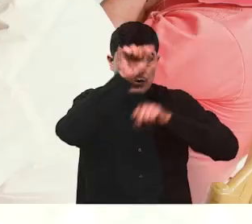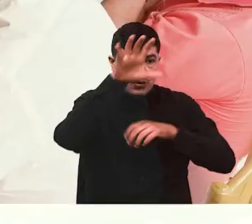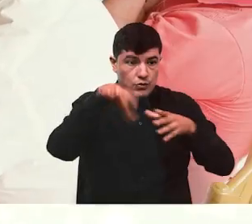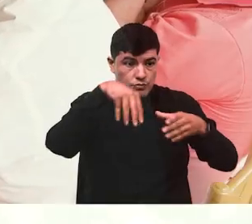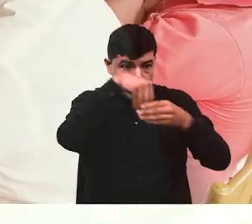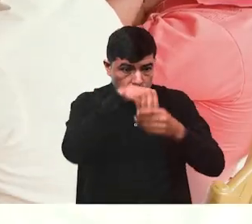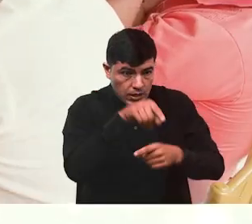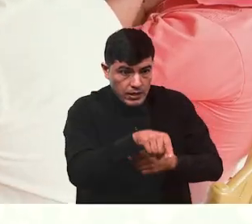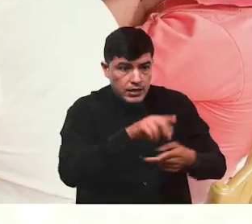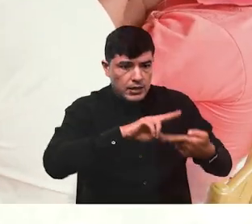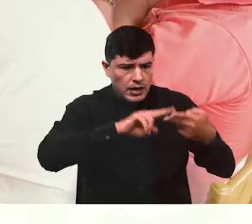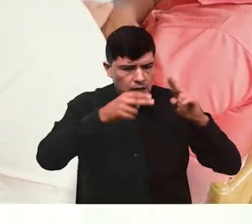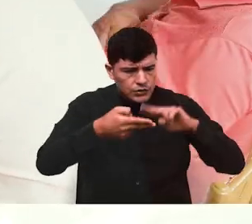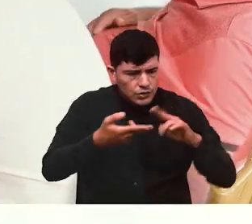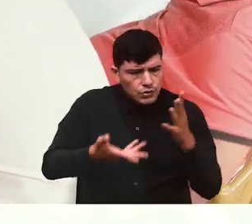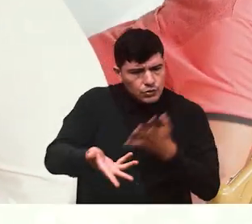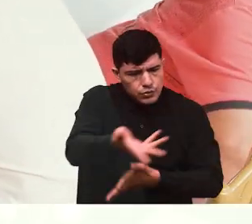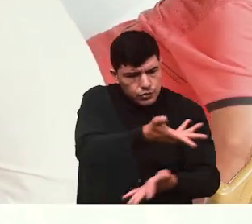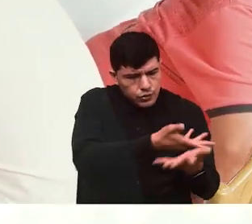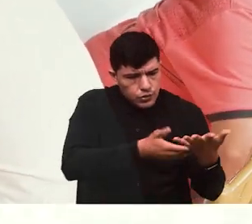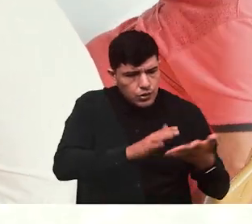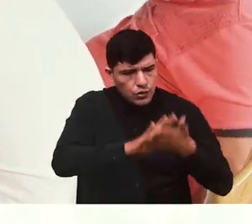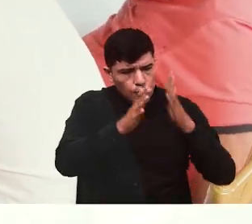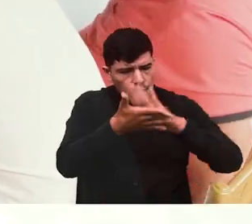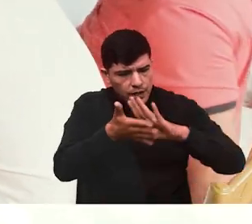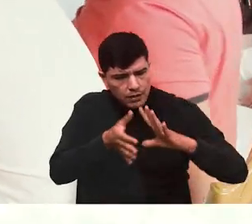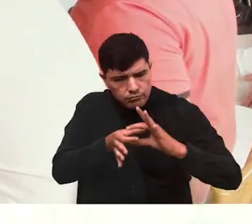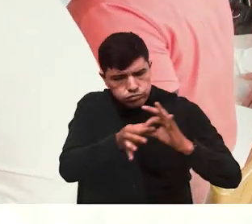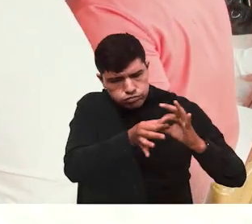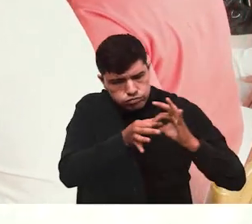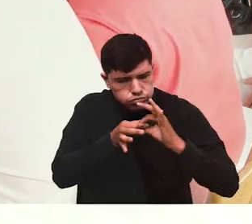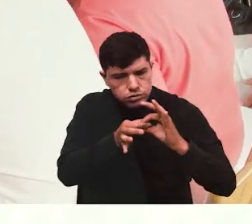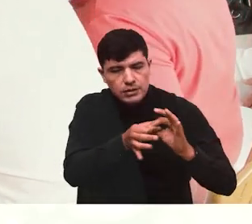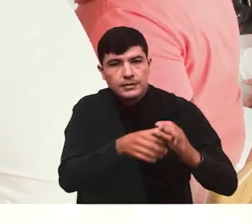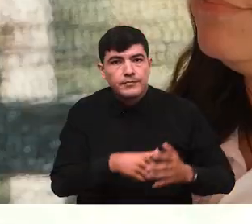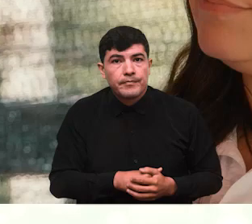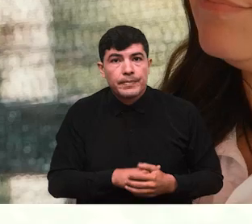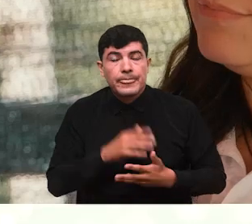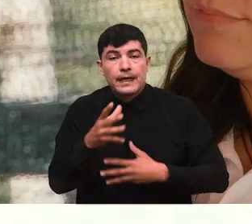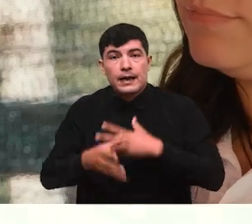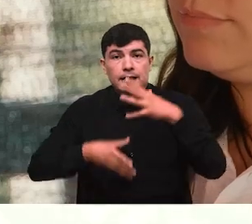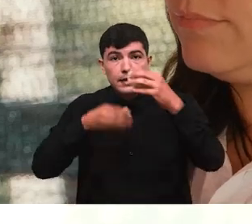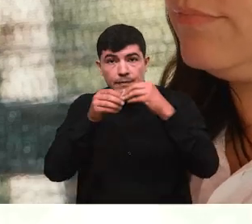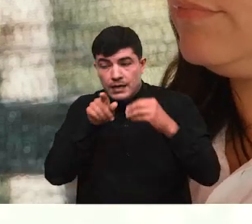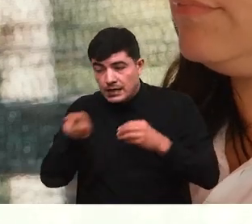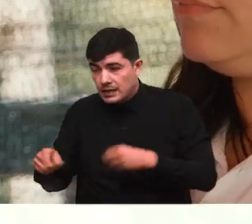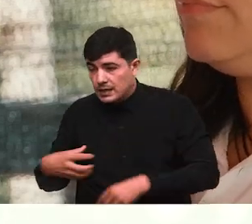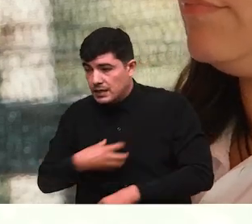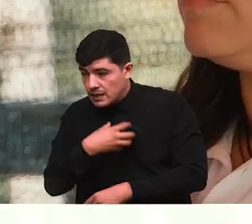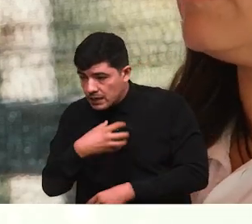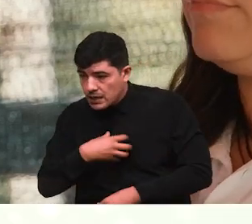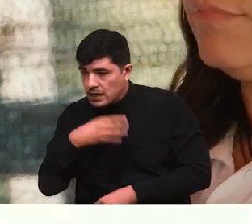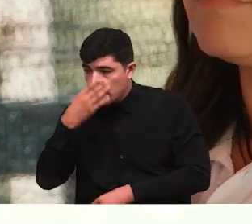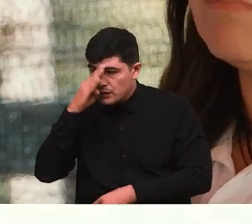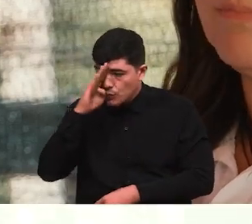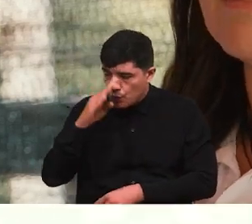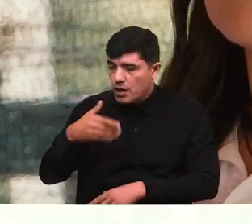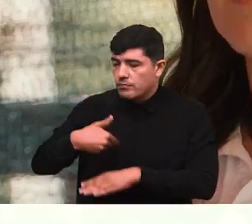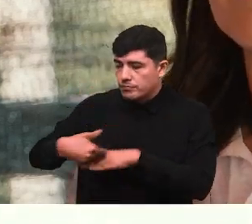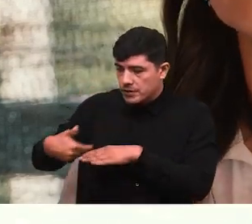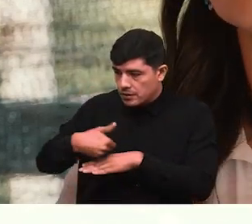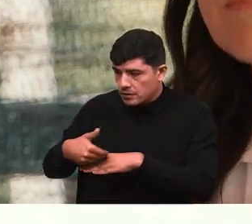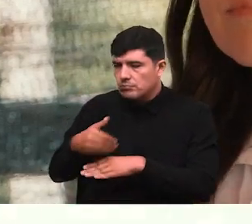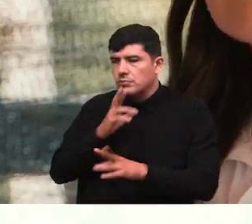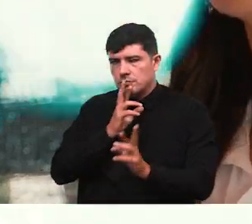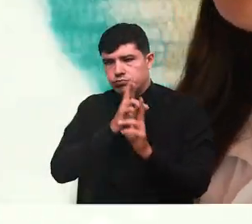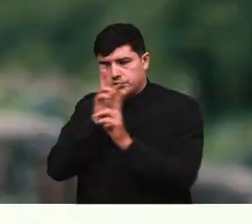relación directa y más cercana con las comunidades, al tiempo que atendimos sus dudas y requerimientos. Los talleres